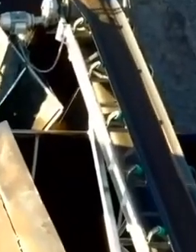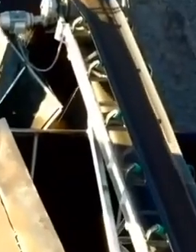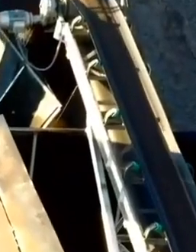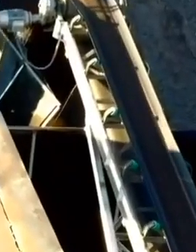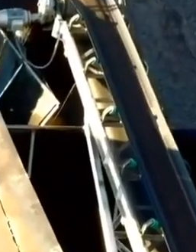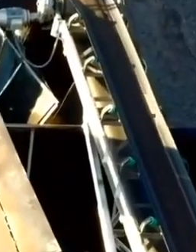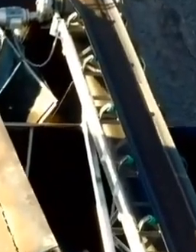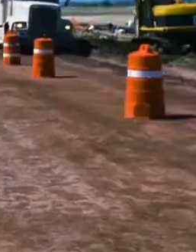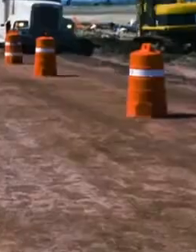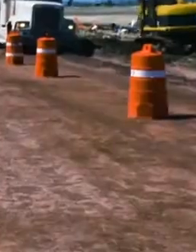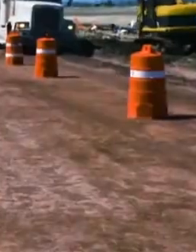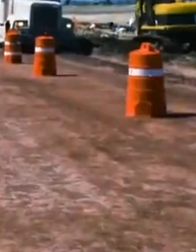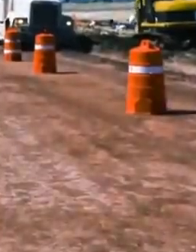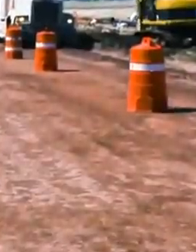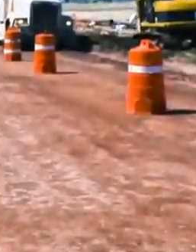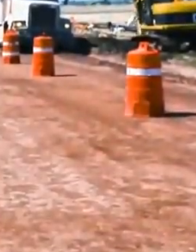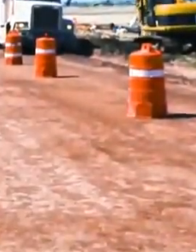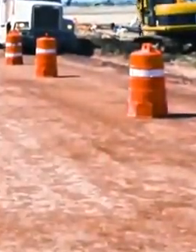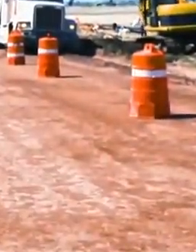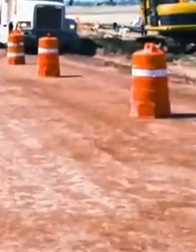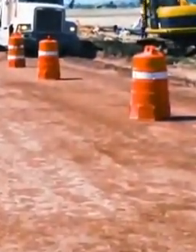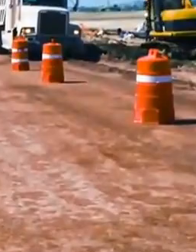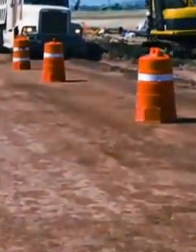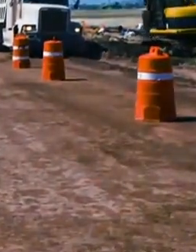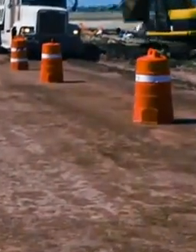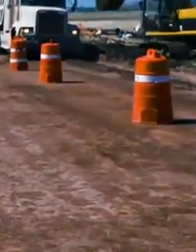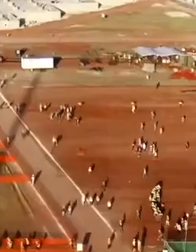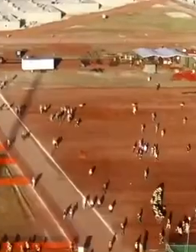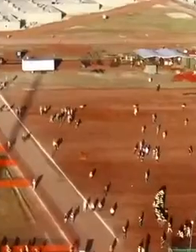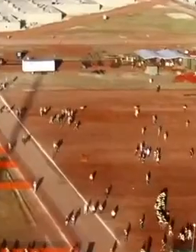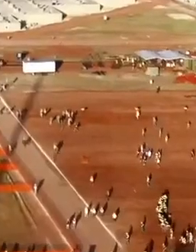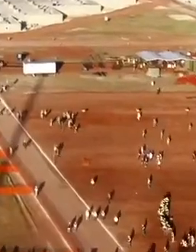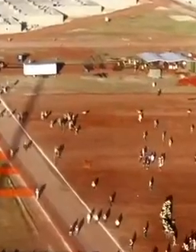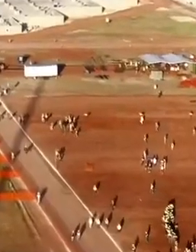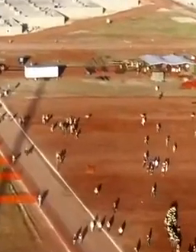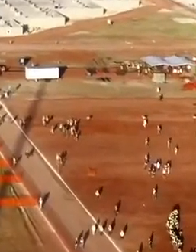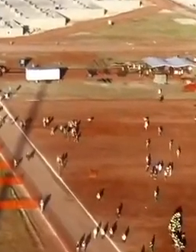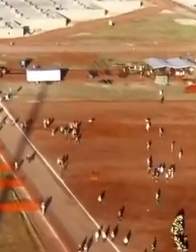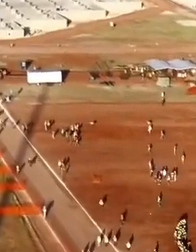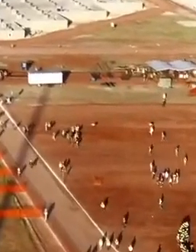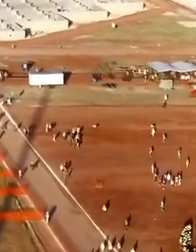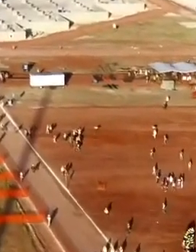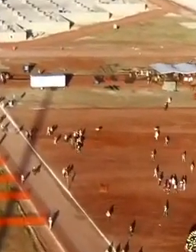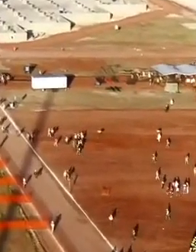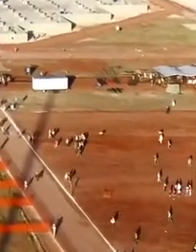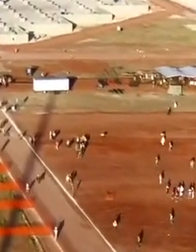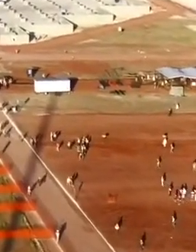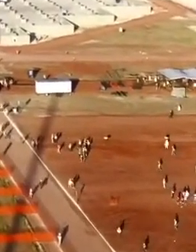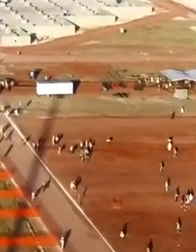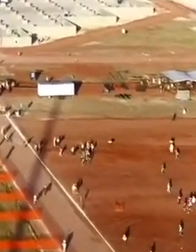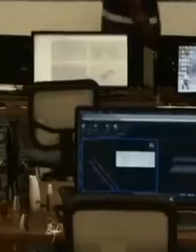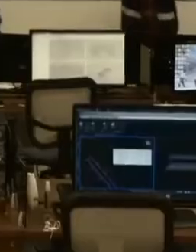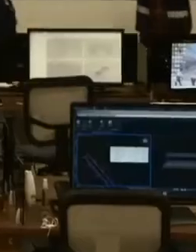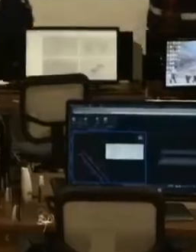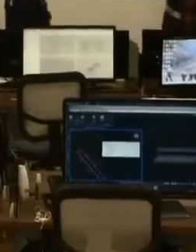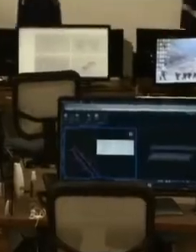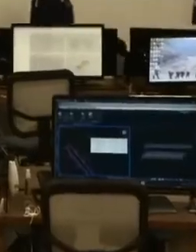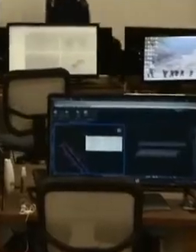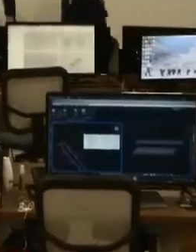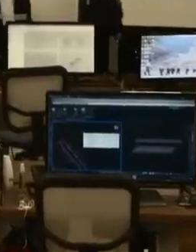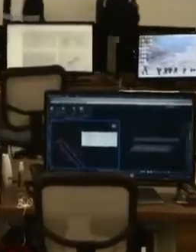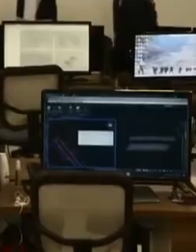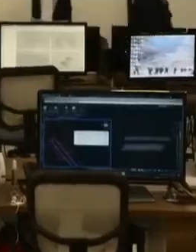maquinaria pesada y 1.200 vehículos. En este año, la instalación aeroportuaria ha generado